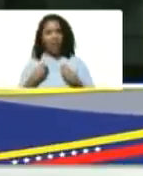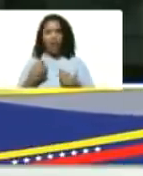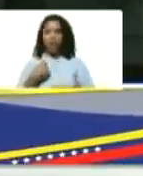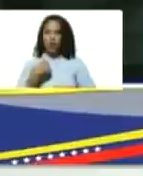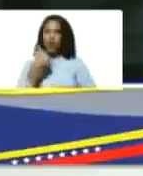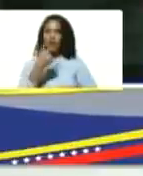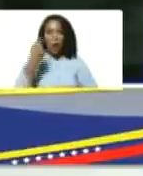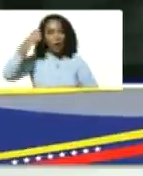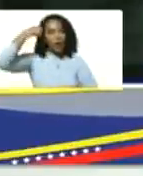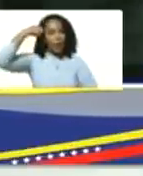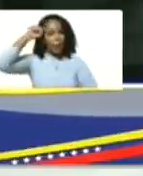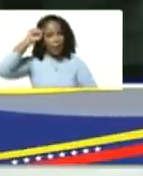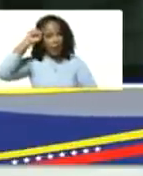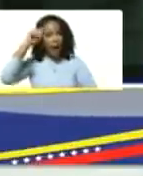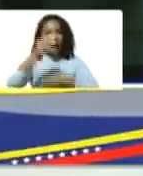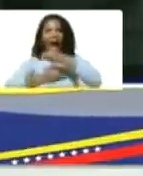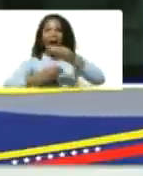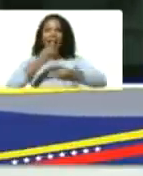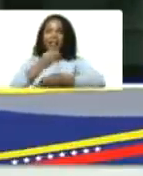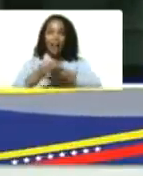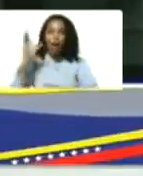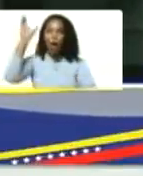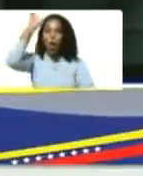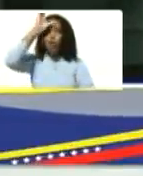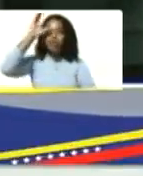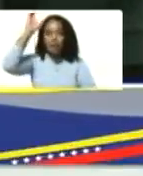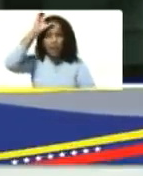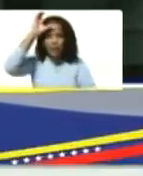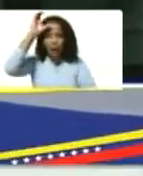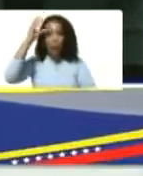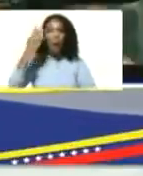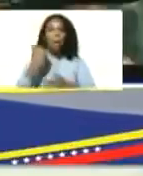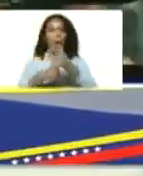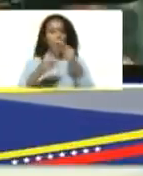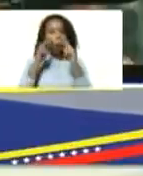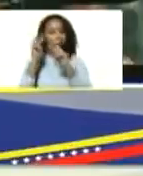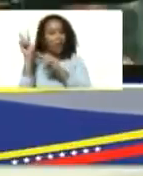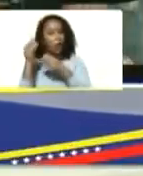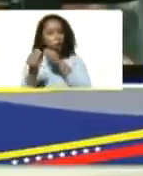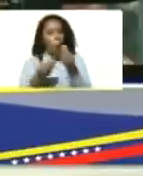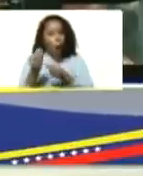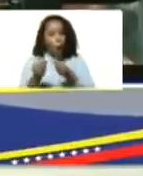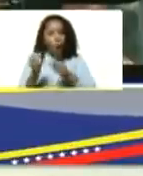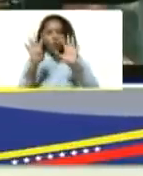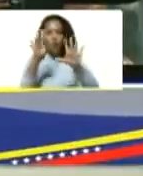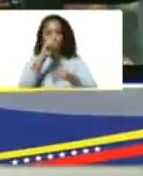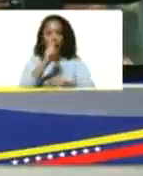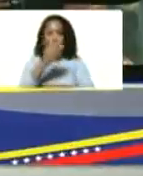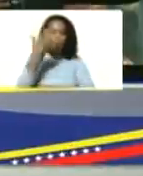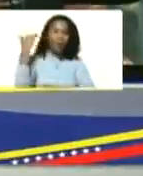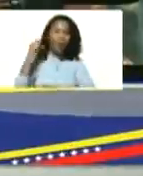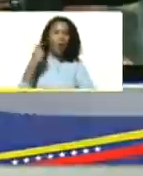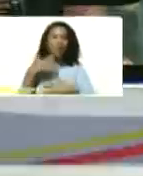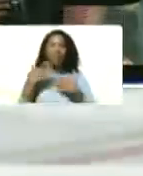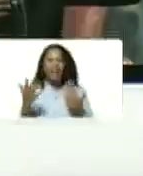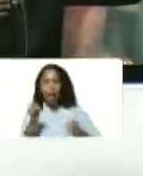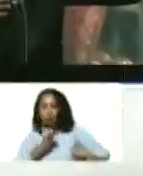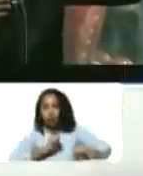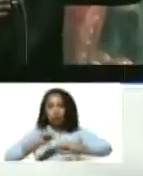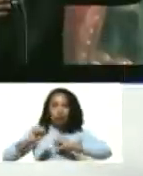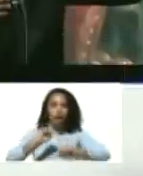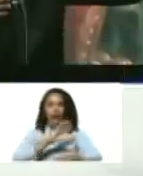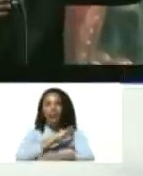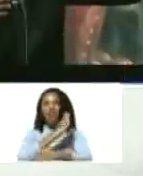digo recordar es hacer consciencia vamos a ver cómo llenamos hace nueve años que nos movía qué